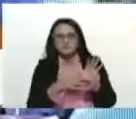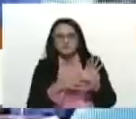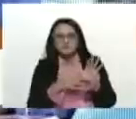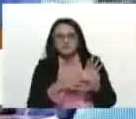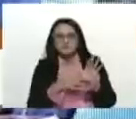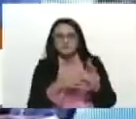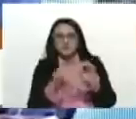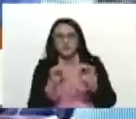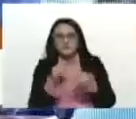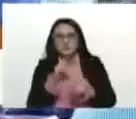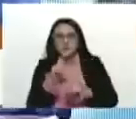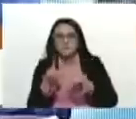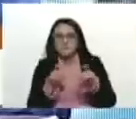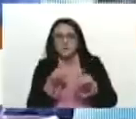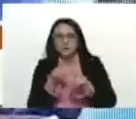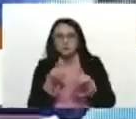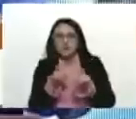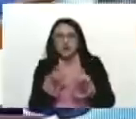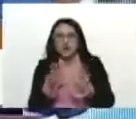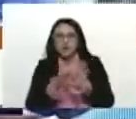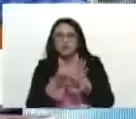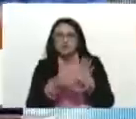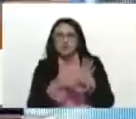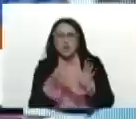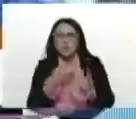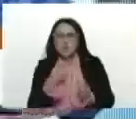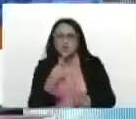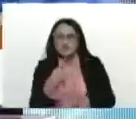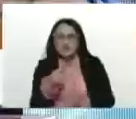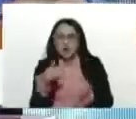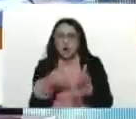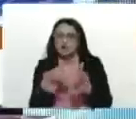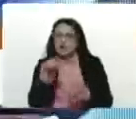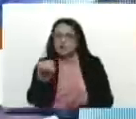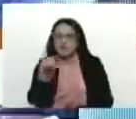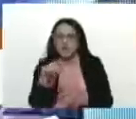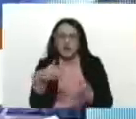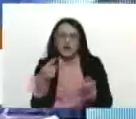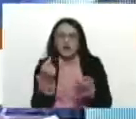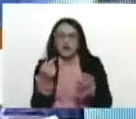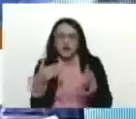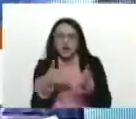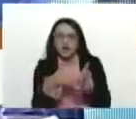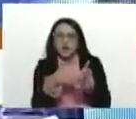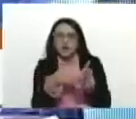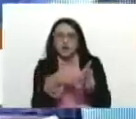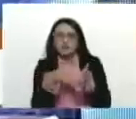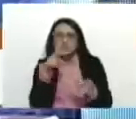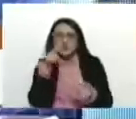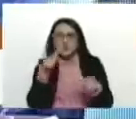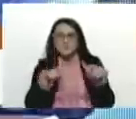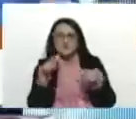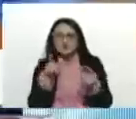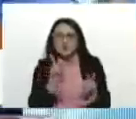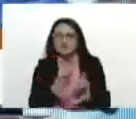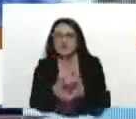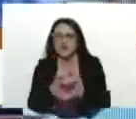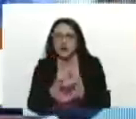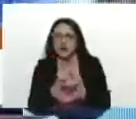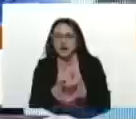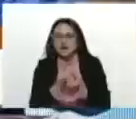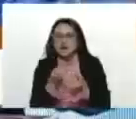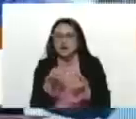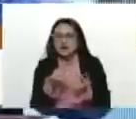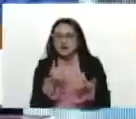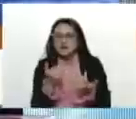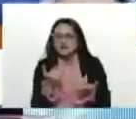y comenzaban a preguntar no precepto constitucional usted no puede declarar ni contra usted ni contra personas cercanas a esta tercer